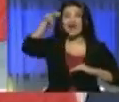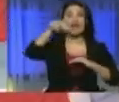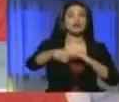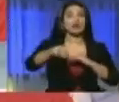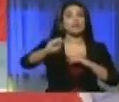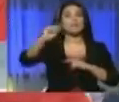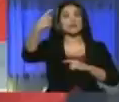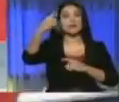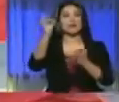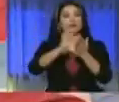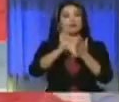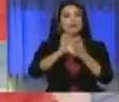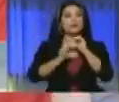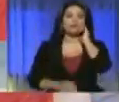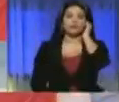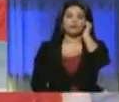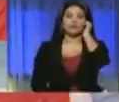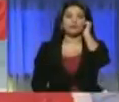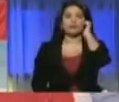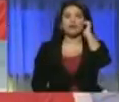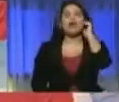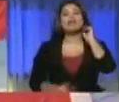y vino Yolimar y se le puso